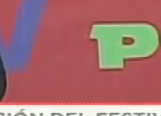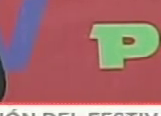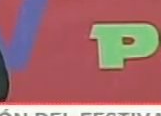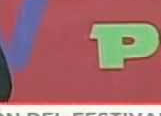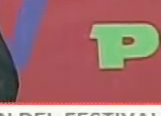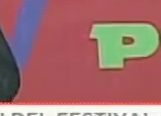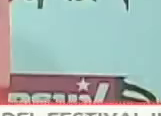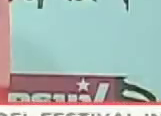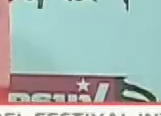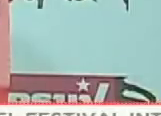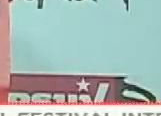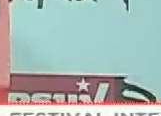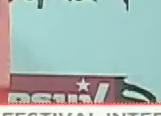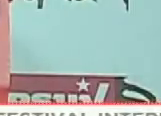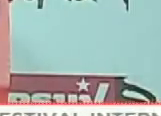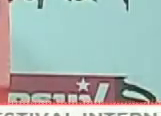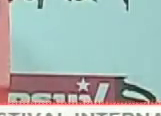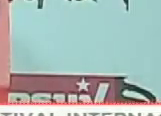de la Dirección Nacional.